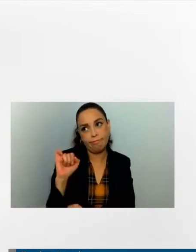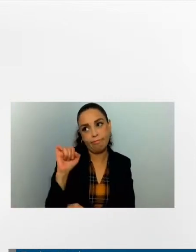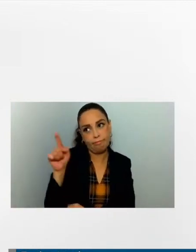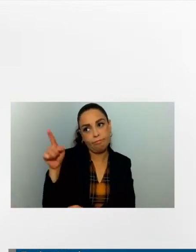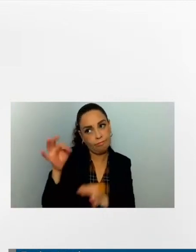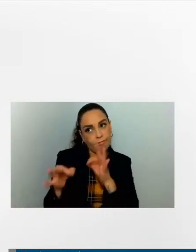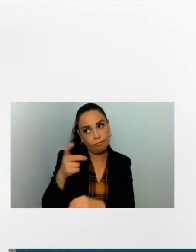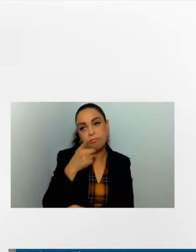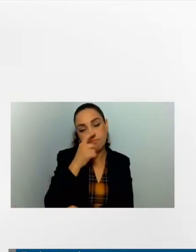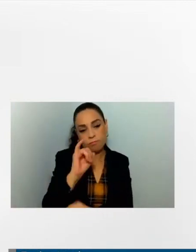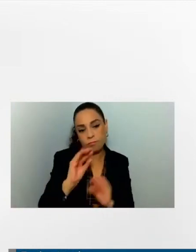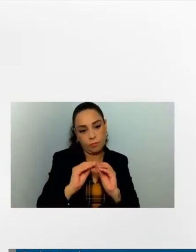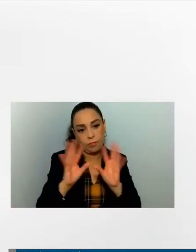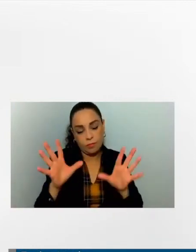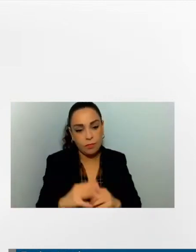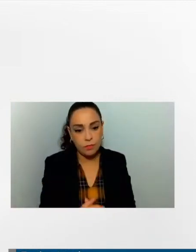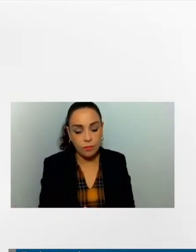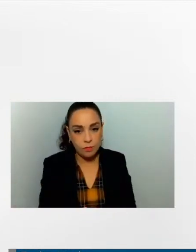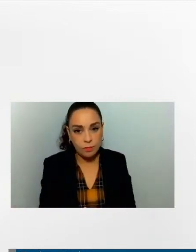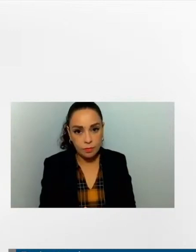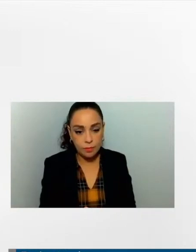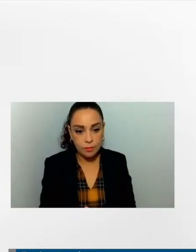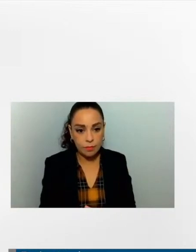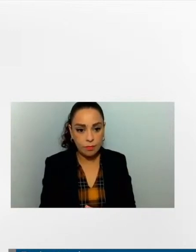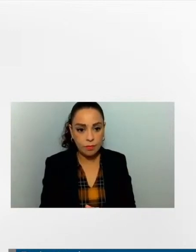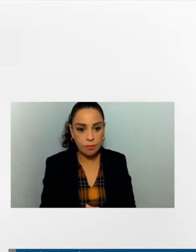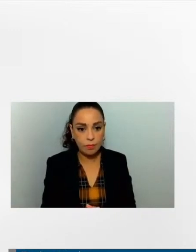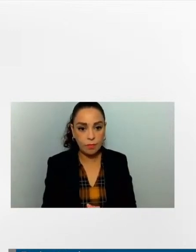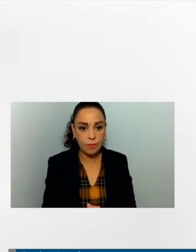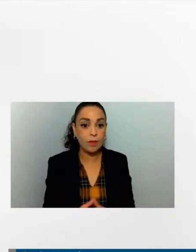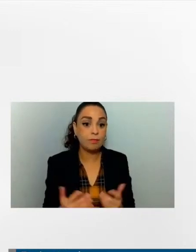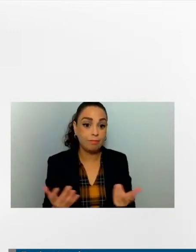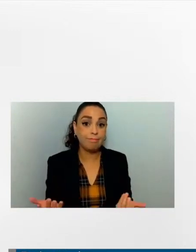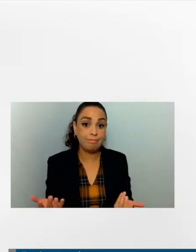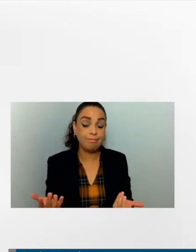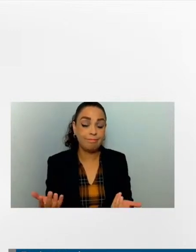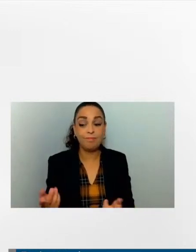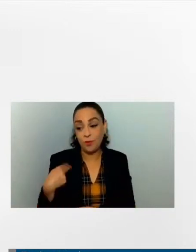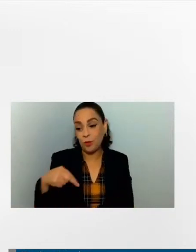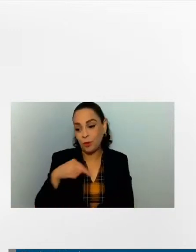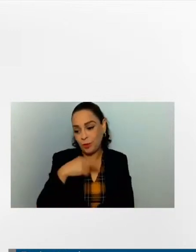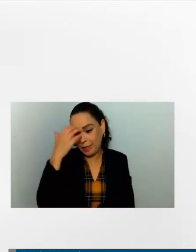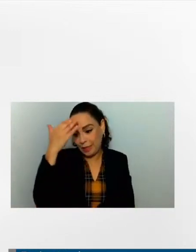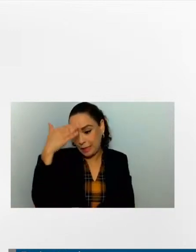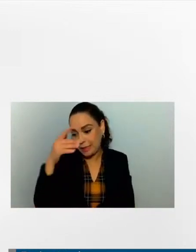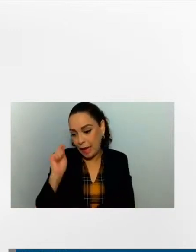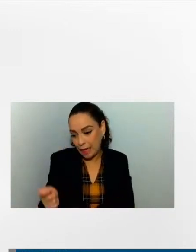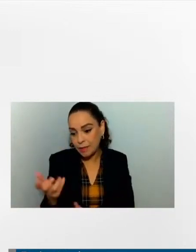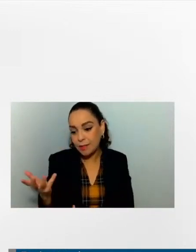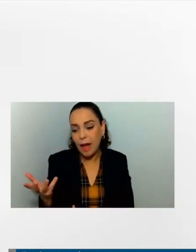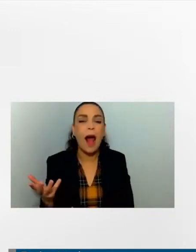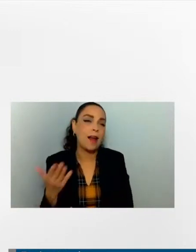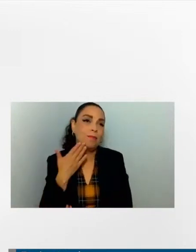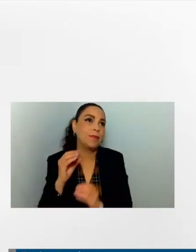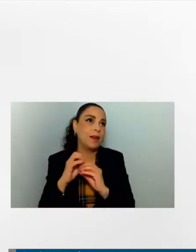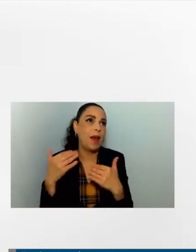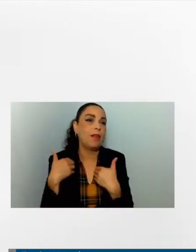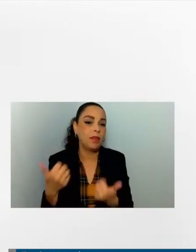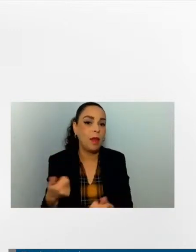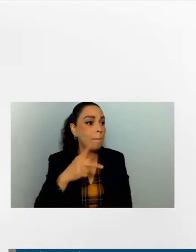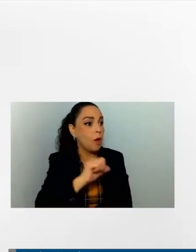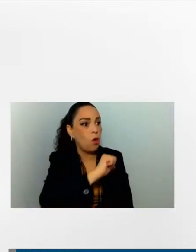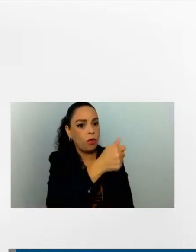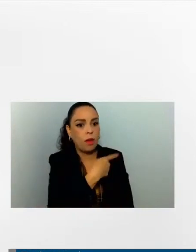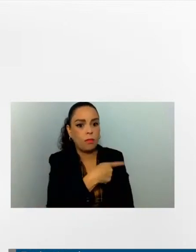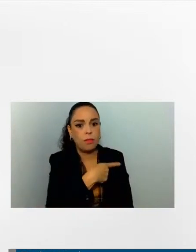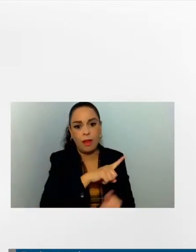que a lo mejor, pues sí, para quienes se dedican al tema es muy obvio, pero para quienes no, pues que quien tiene, cuando hay una persona que tiene la guardia y custodia